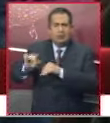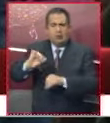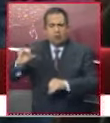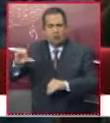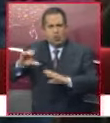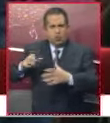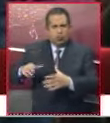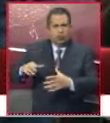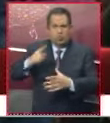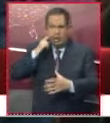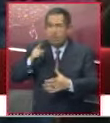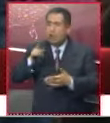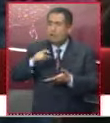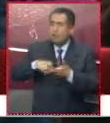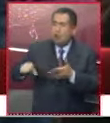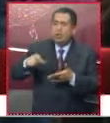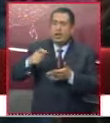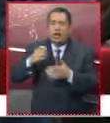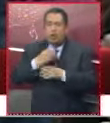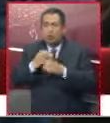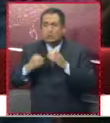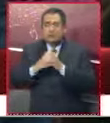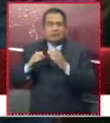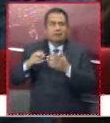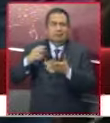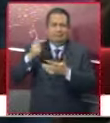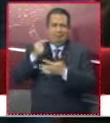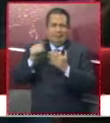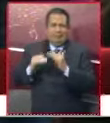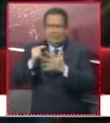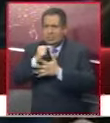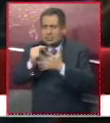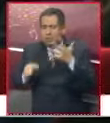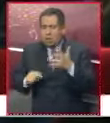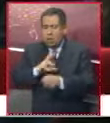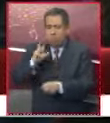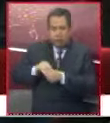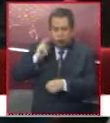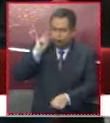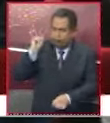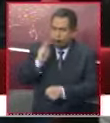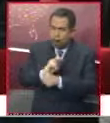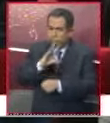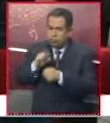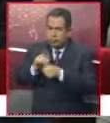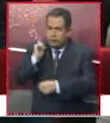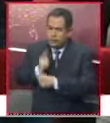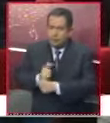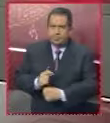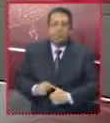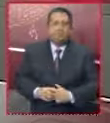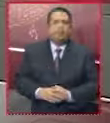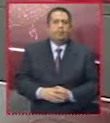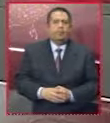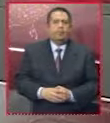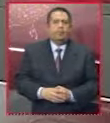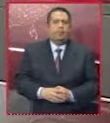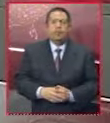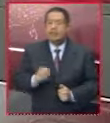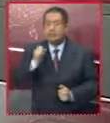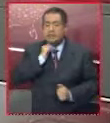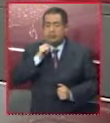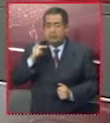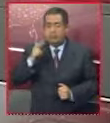resultados de las adquisiciones, licitaciones de bienes y arrendamientos y los procesos de auditoría y fiscalización. Bueno, el senador